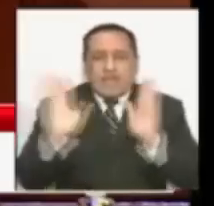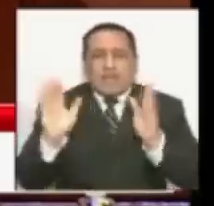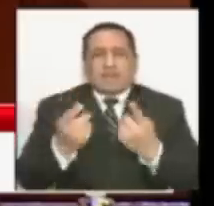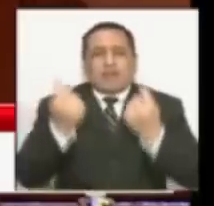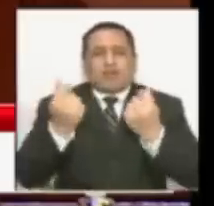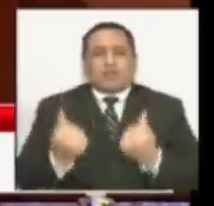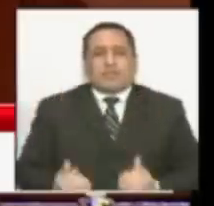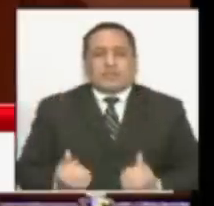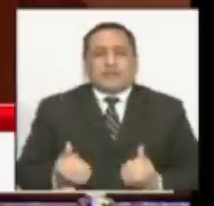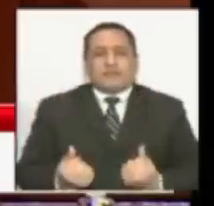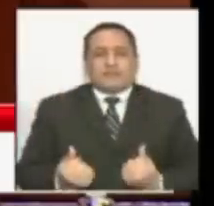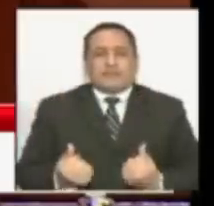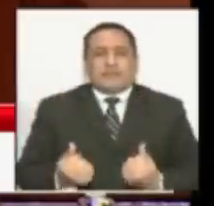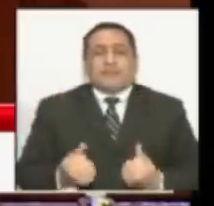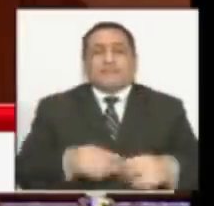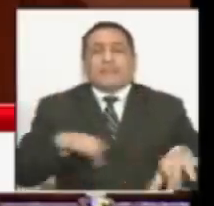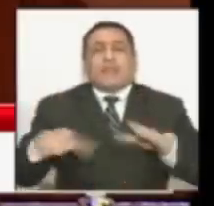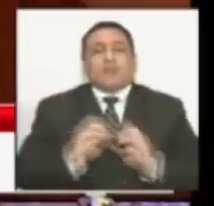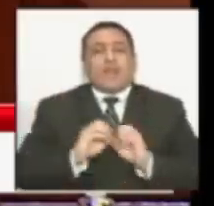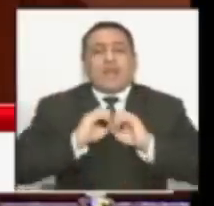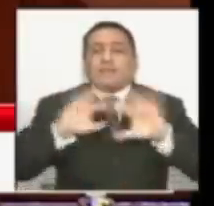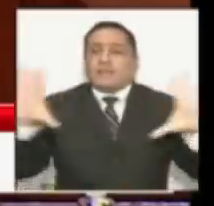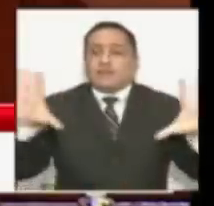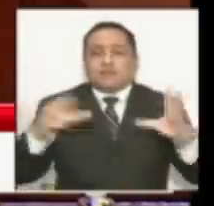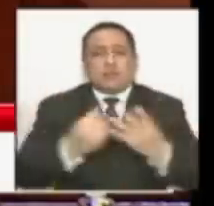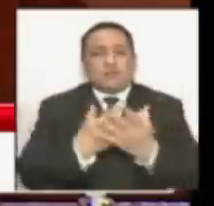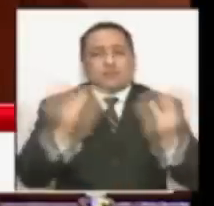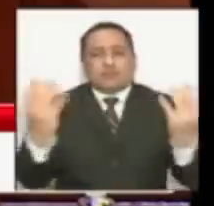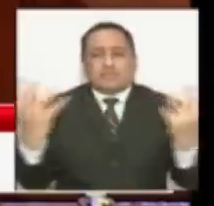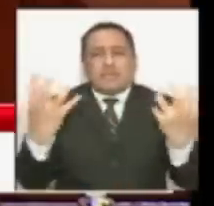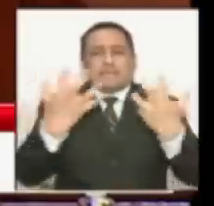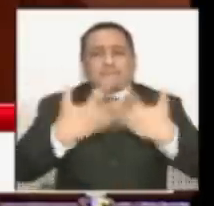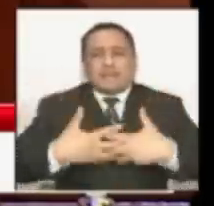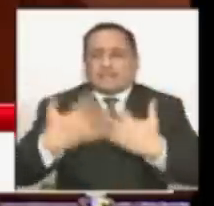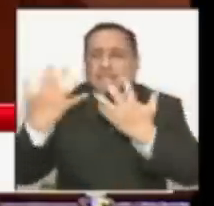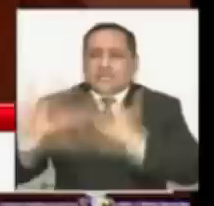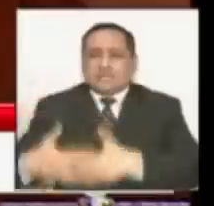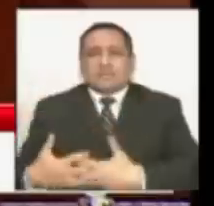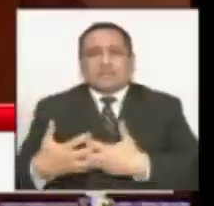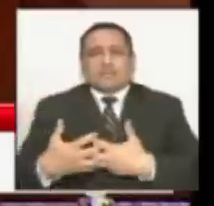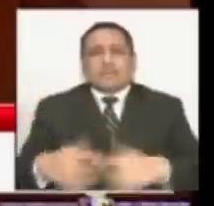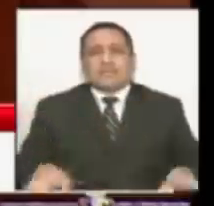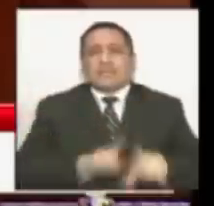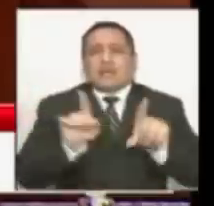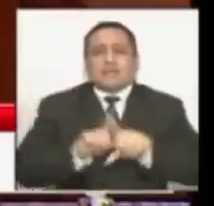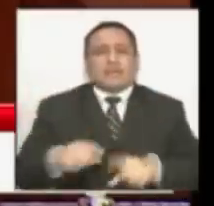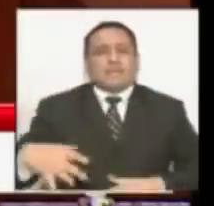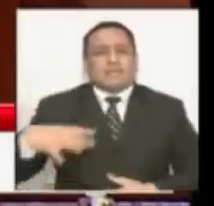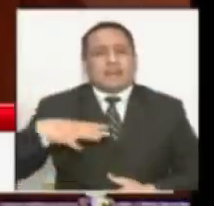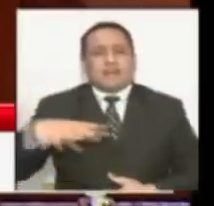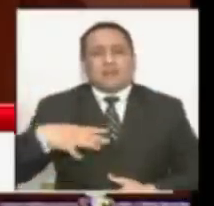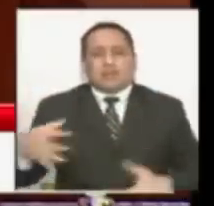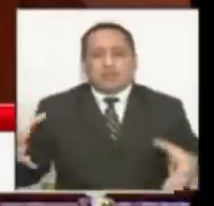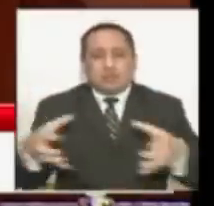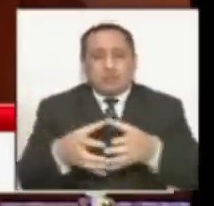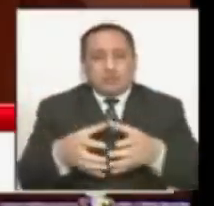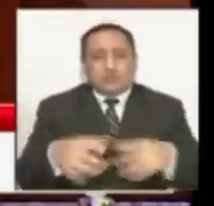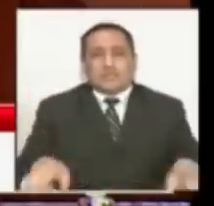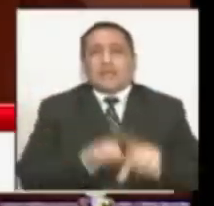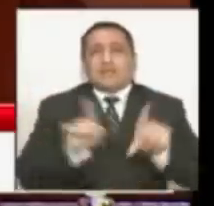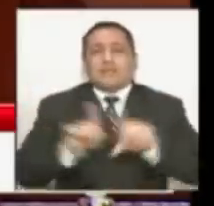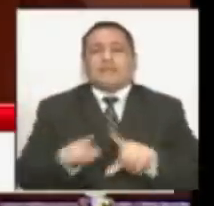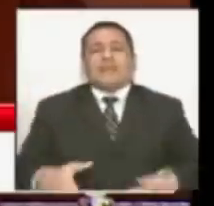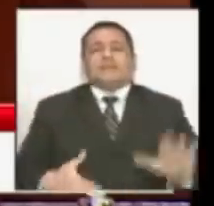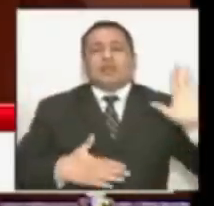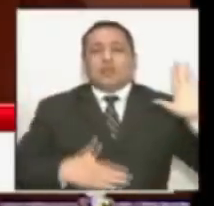nuestra economía. Hago un llamado a los empresarios, al sector privado en general, para que